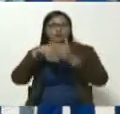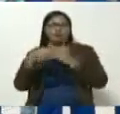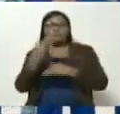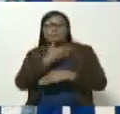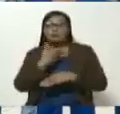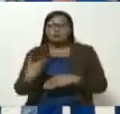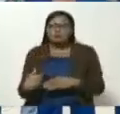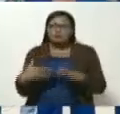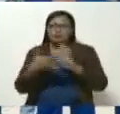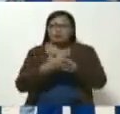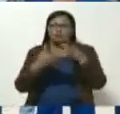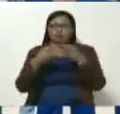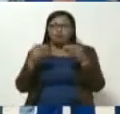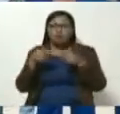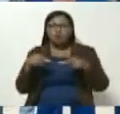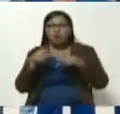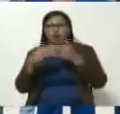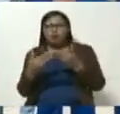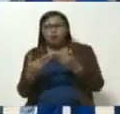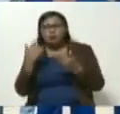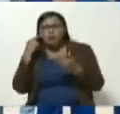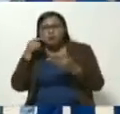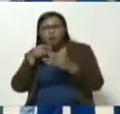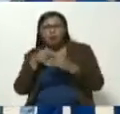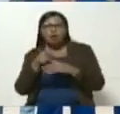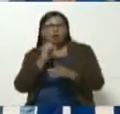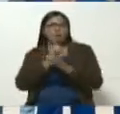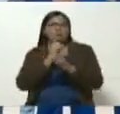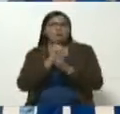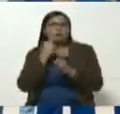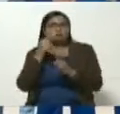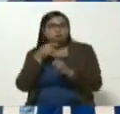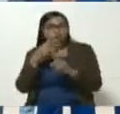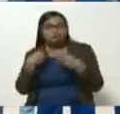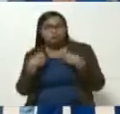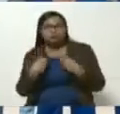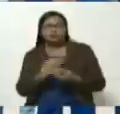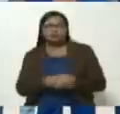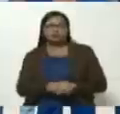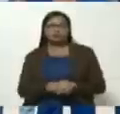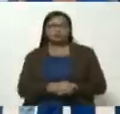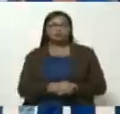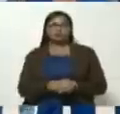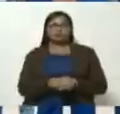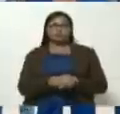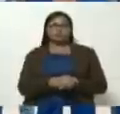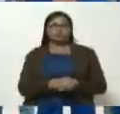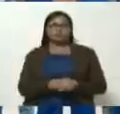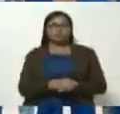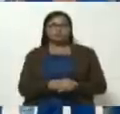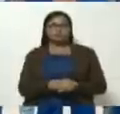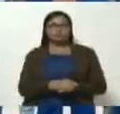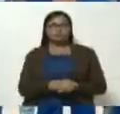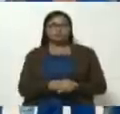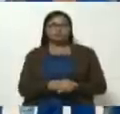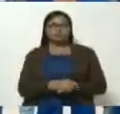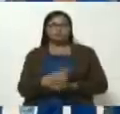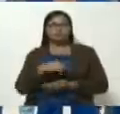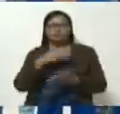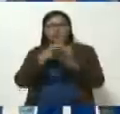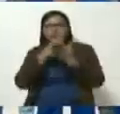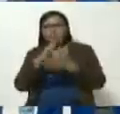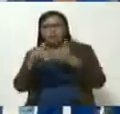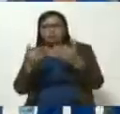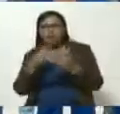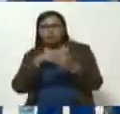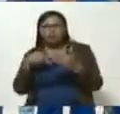entonces todos los órganos deberían de ser competencia. Entonces, lo que nosotros hemos manifestado siempre es: vamos